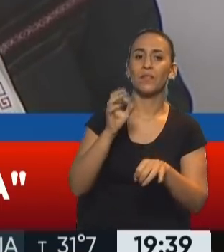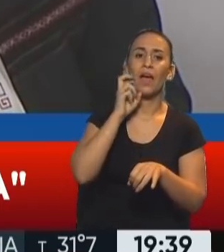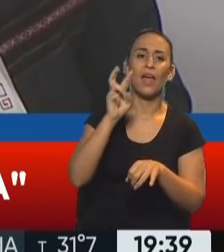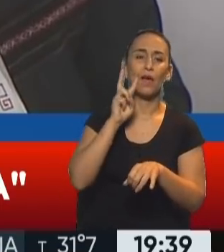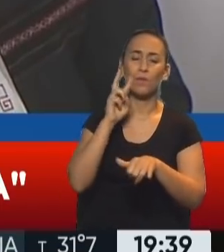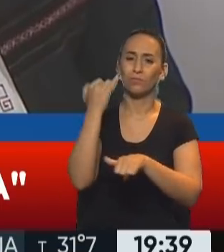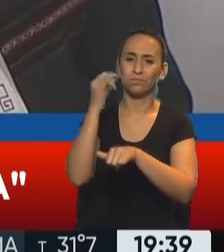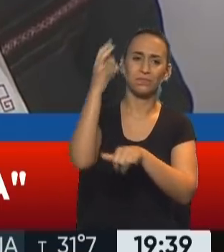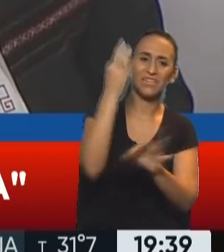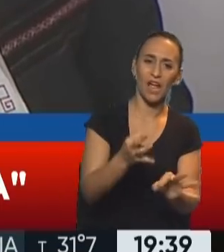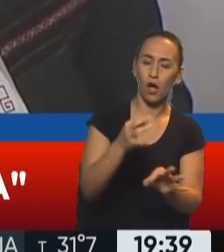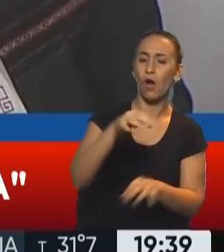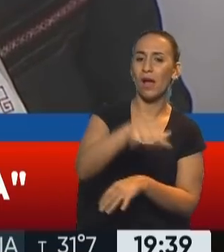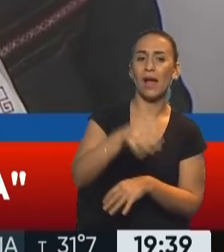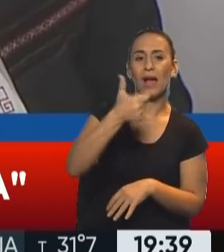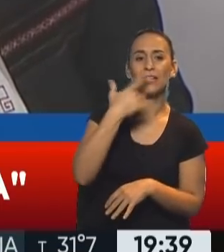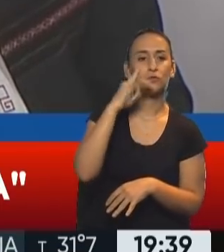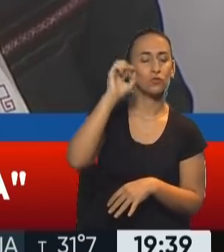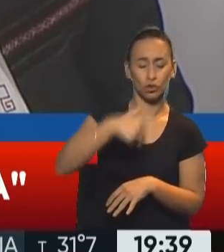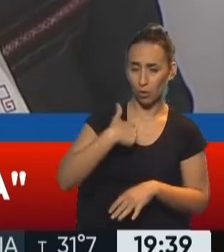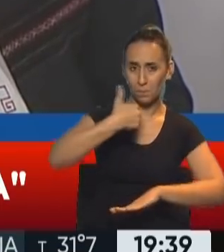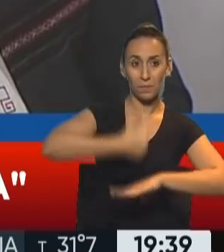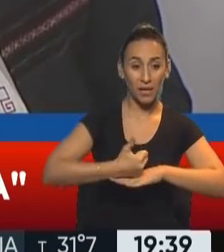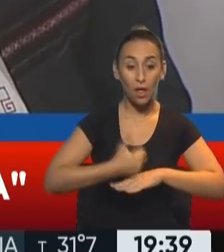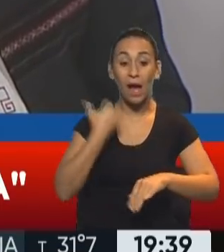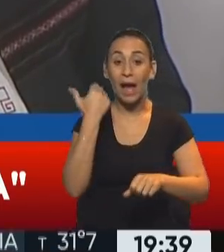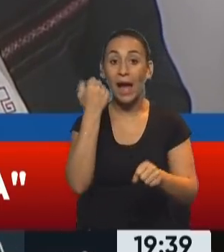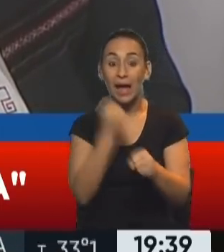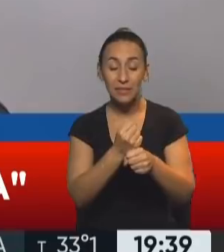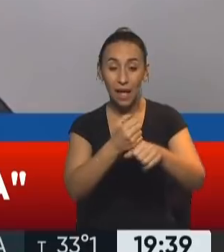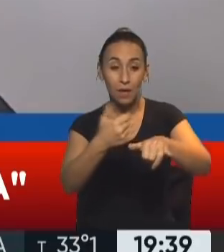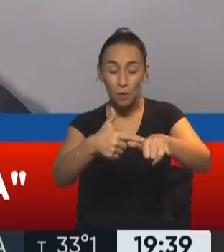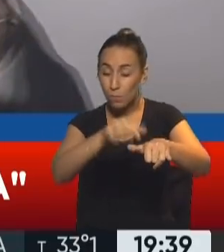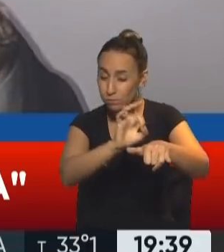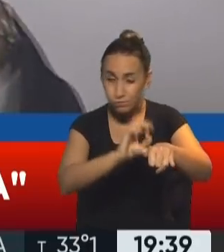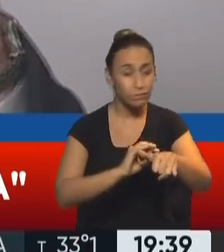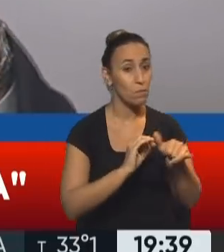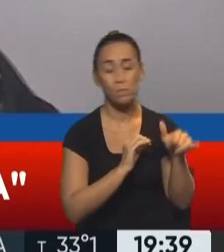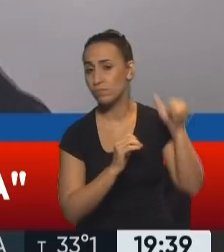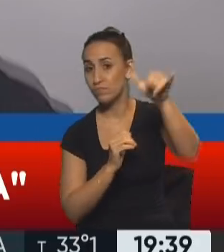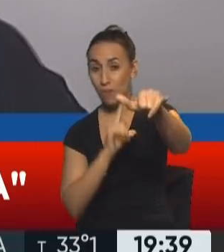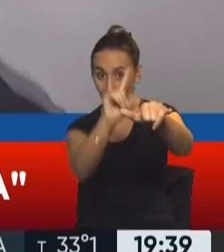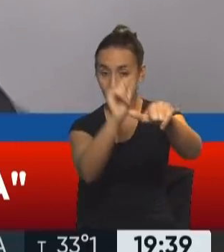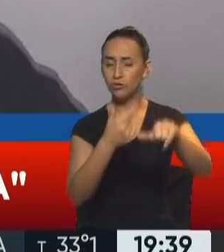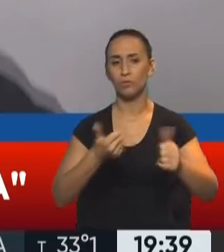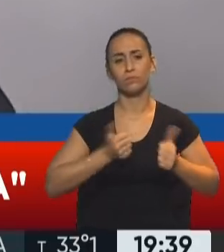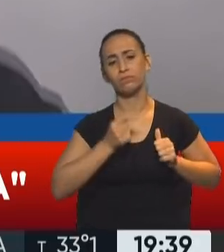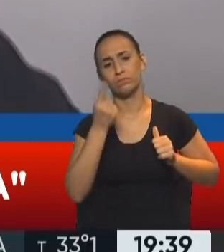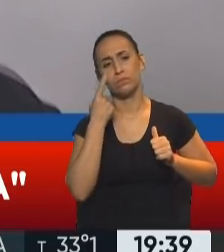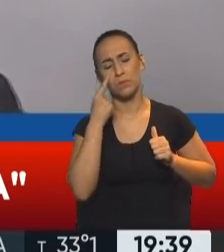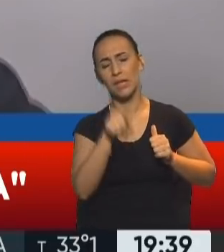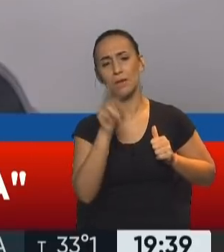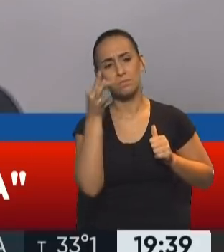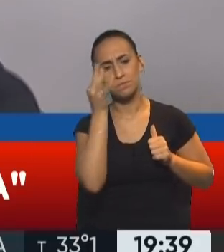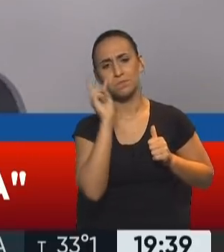dijo. Yo me quedo acá hasta que despegue. Y lo cumplió. Y me llamó como a las 3, 4 de la mañana para decir, ya despegó, presidente,